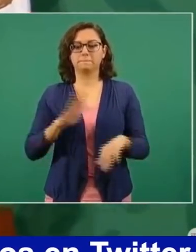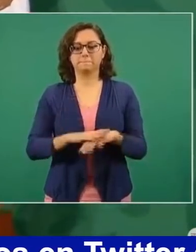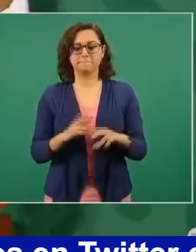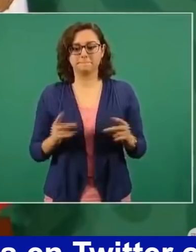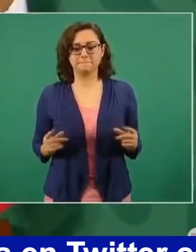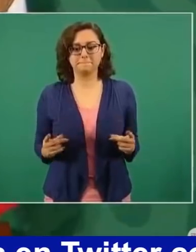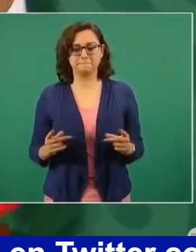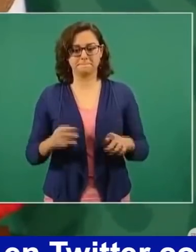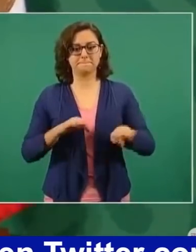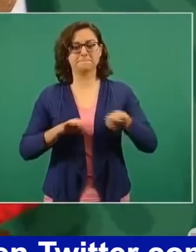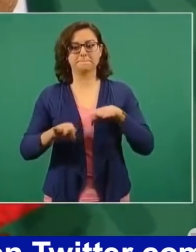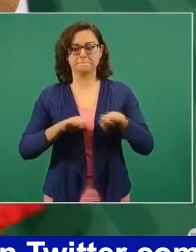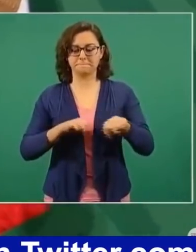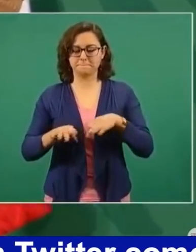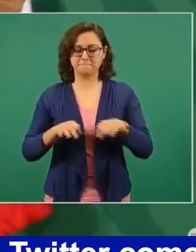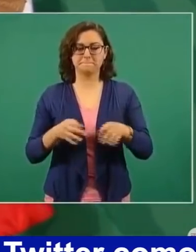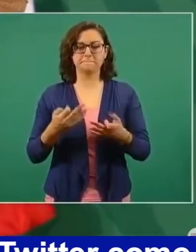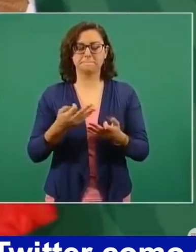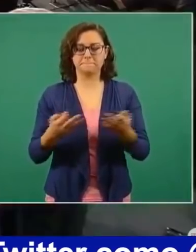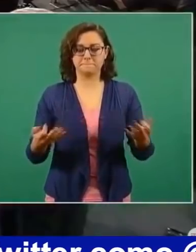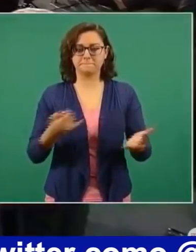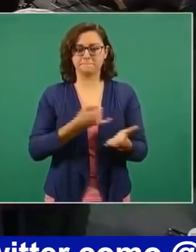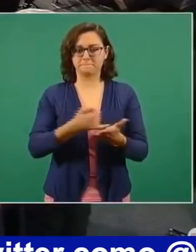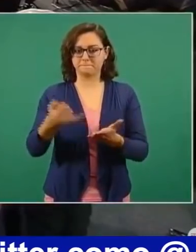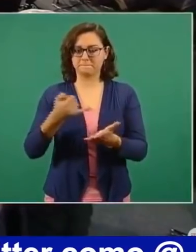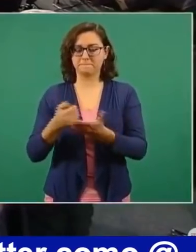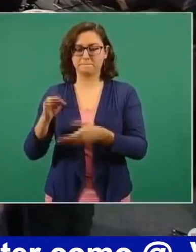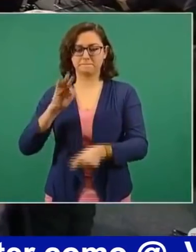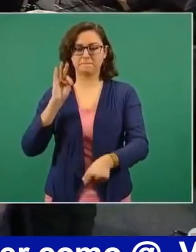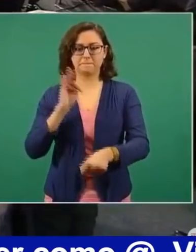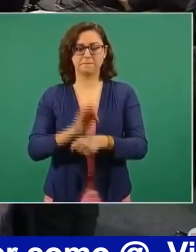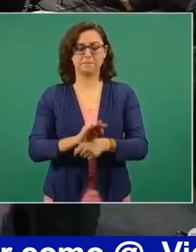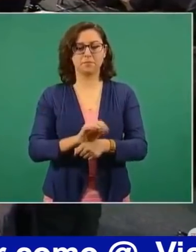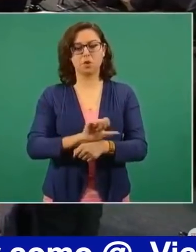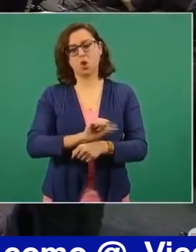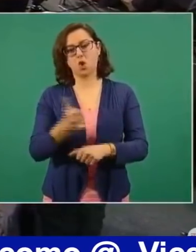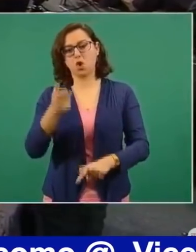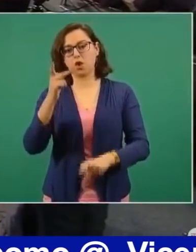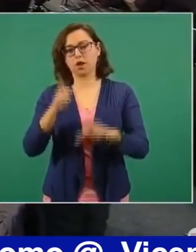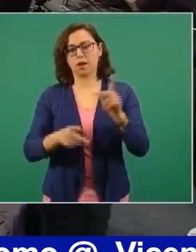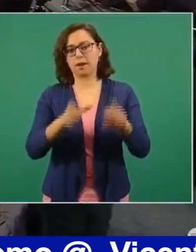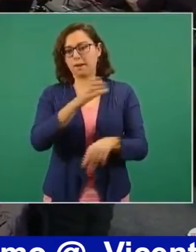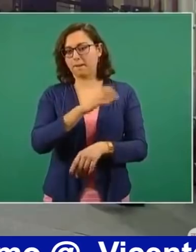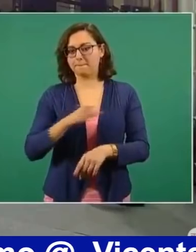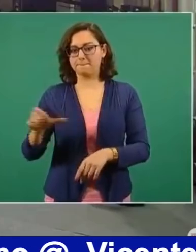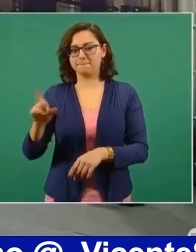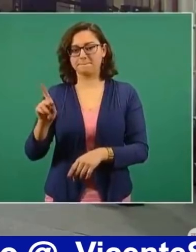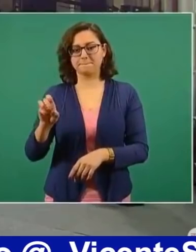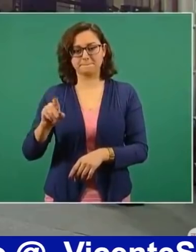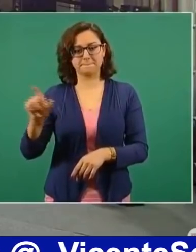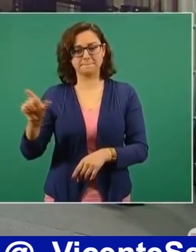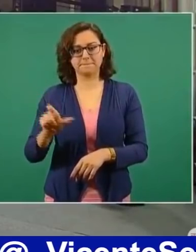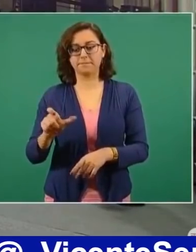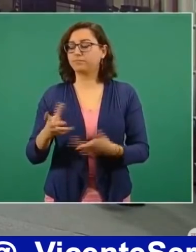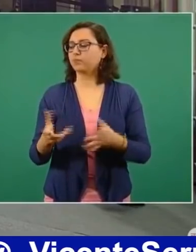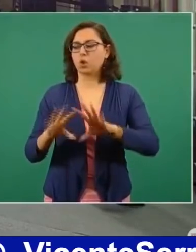rendimiento en su producción. ¿Otra parte iría a Pemex o solamente sería Todo para este va programa? a